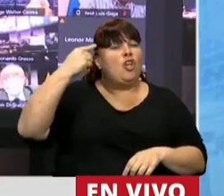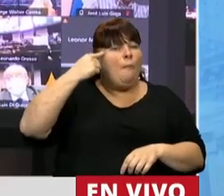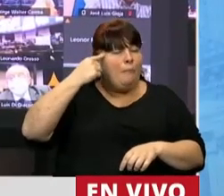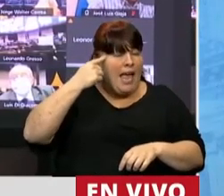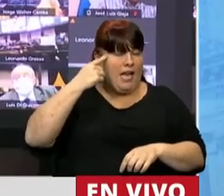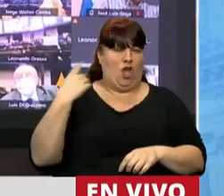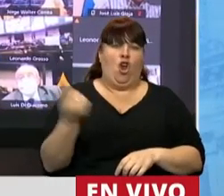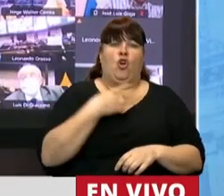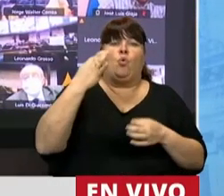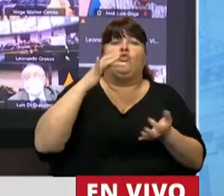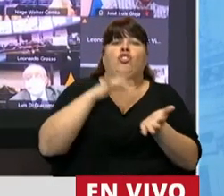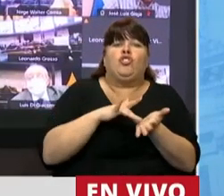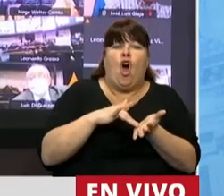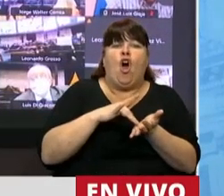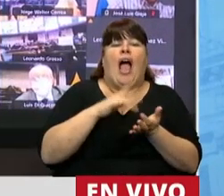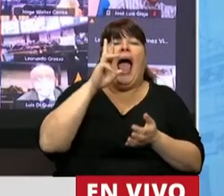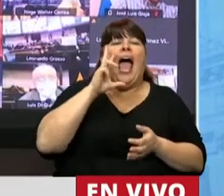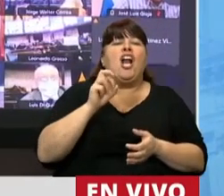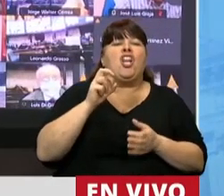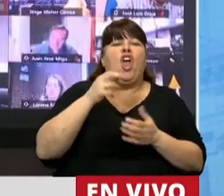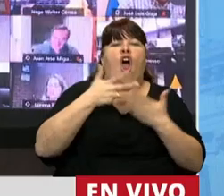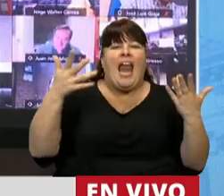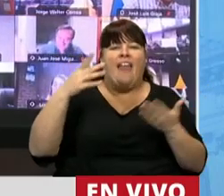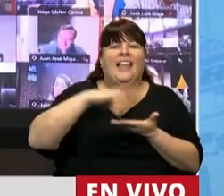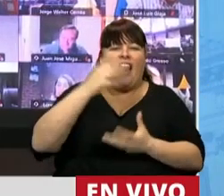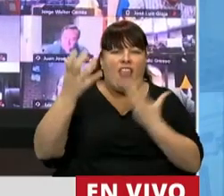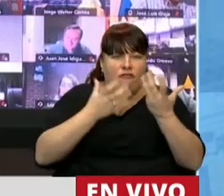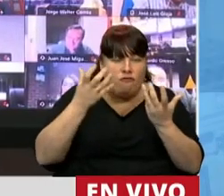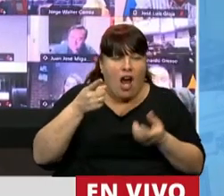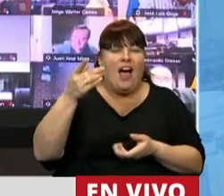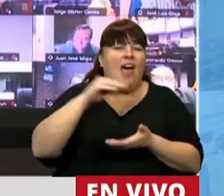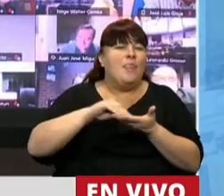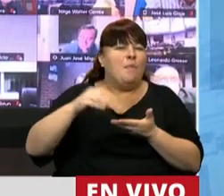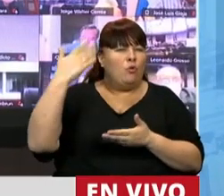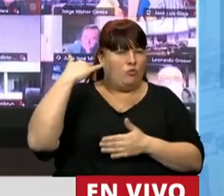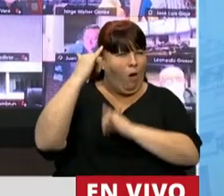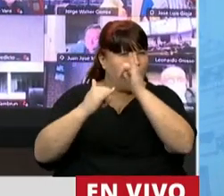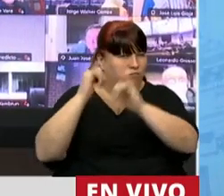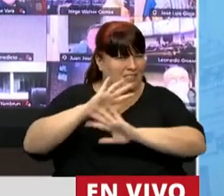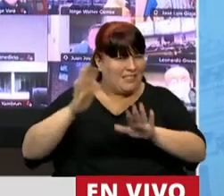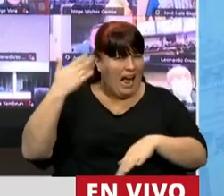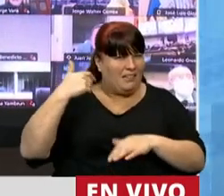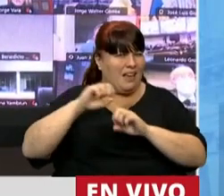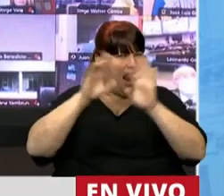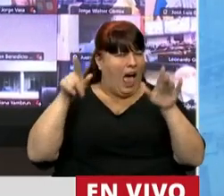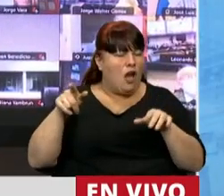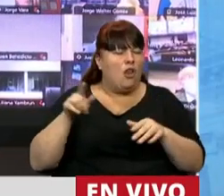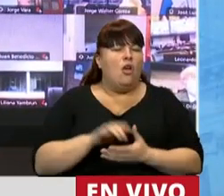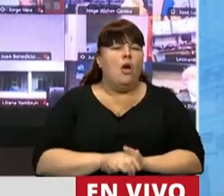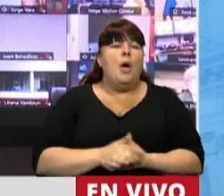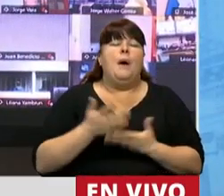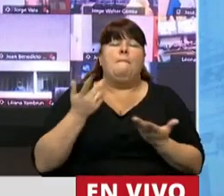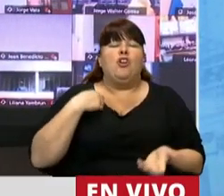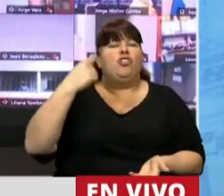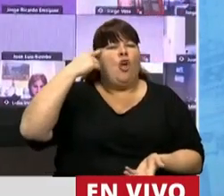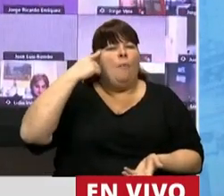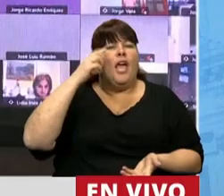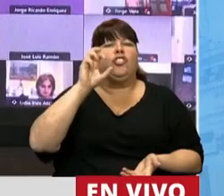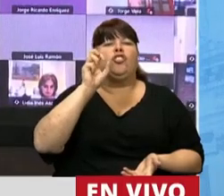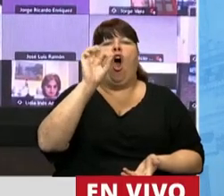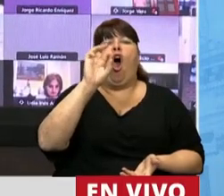a nosotros nos tocó la ciudad de Río Grande en Tierra del Fuego, ya la diputada Yutrovich lo contaba bien, pero cuando pienso en